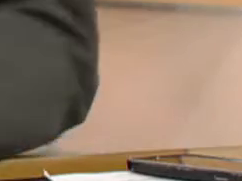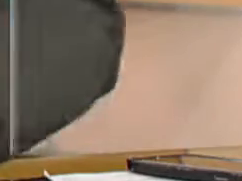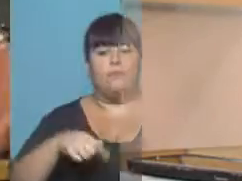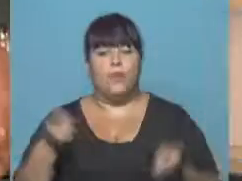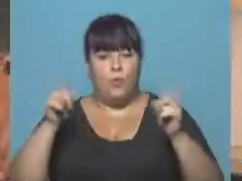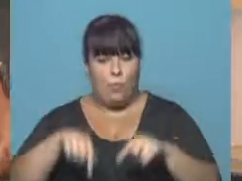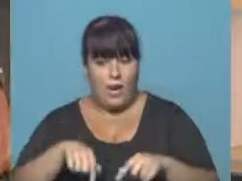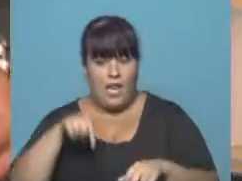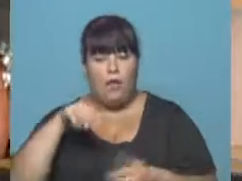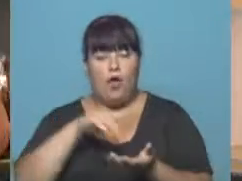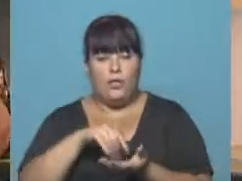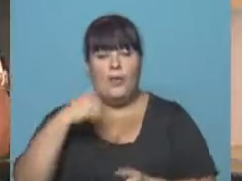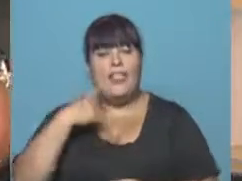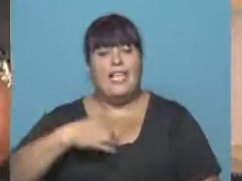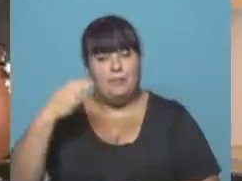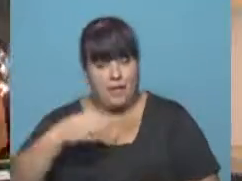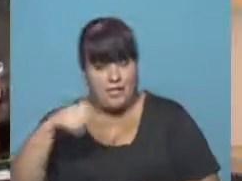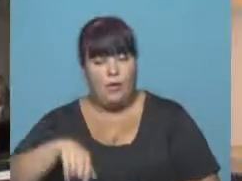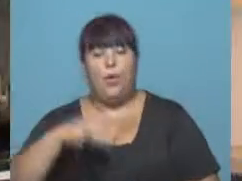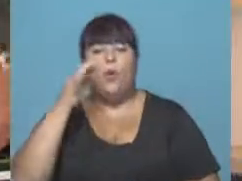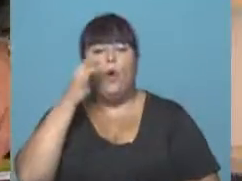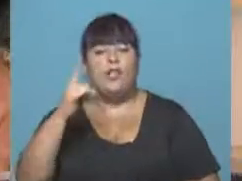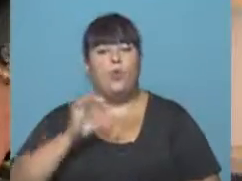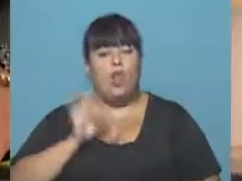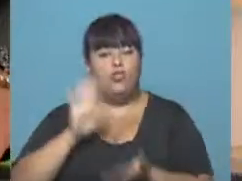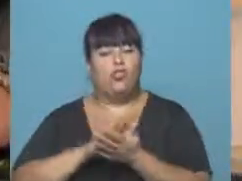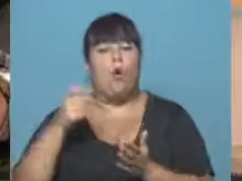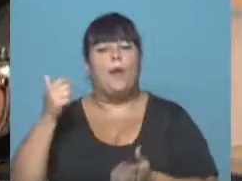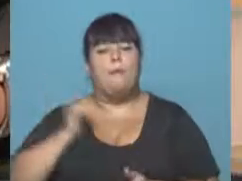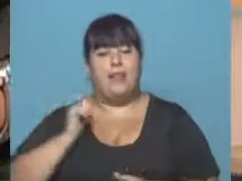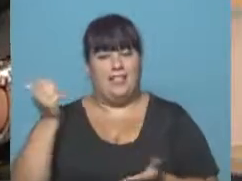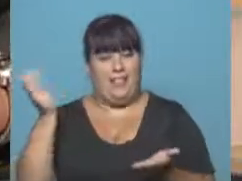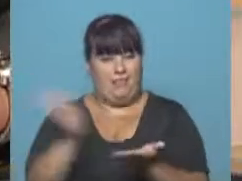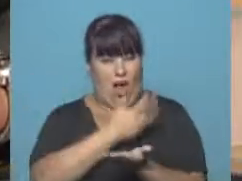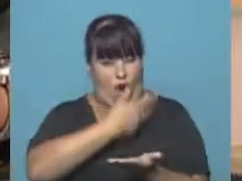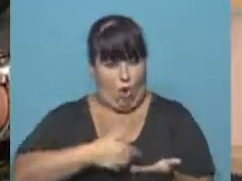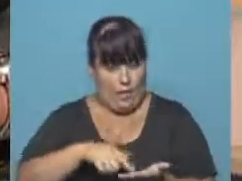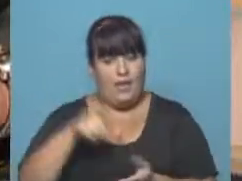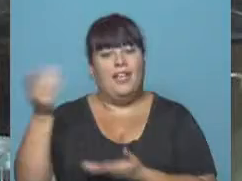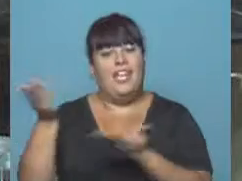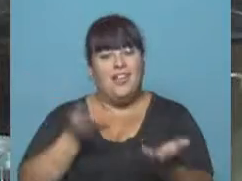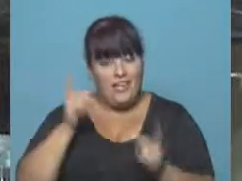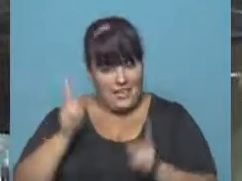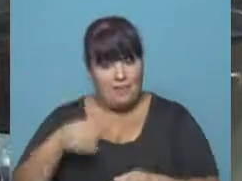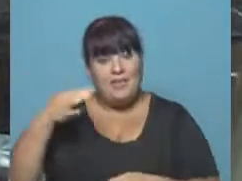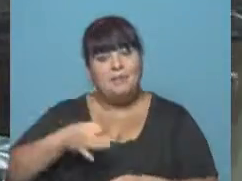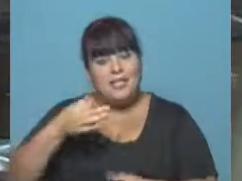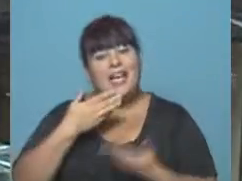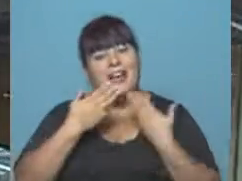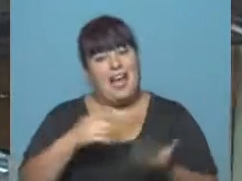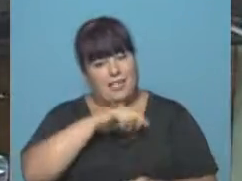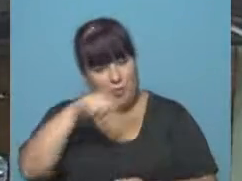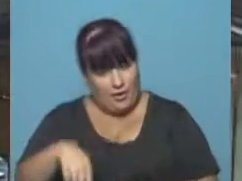Y estamos nuevamente en este día tan especial cuando se cumplen 41 años del golpe militar. Estamos con un invitado también muy especial que le